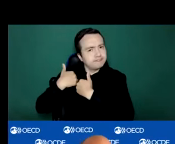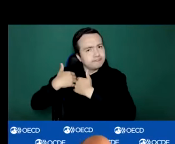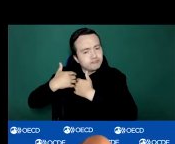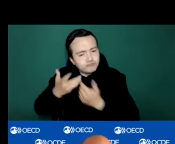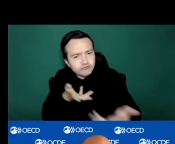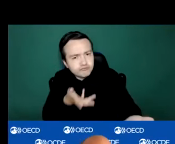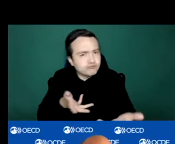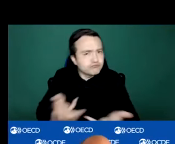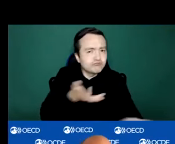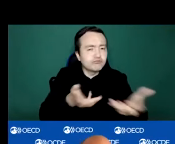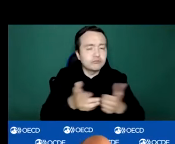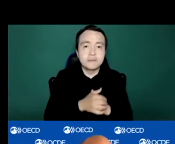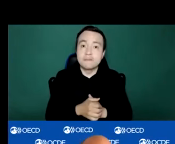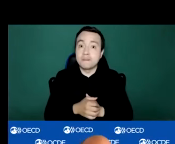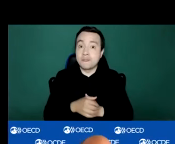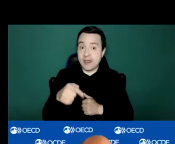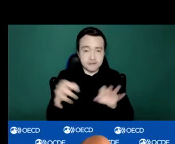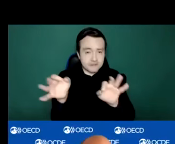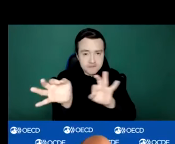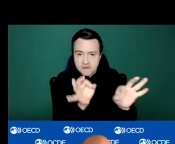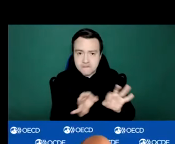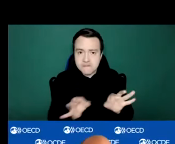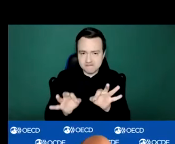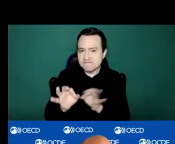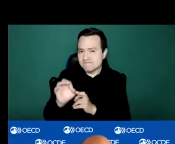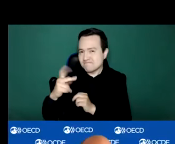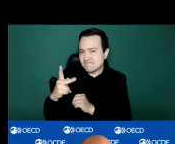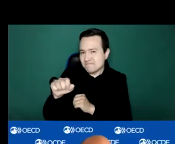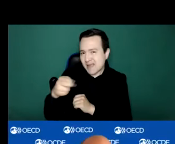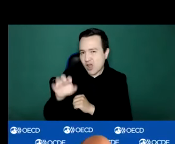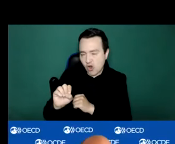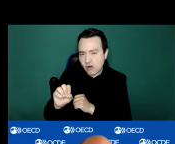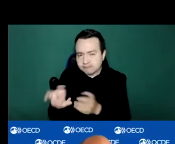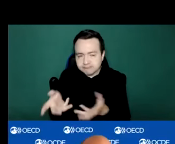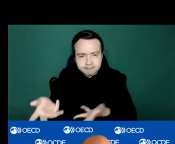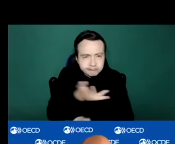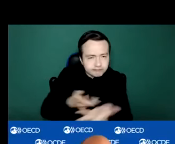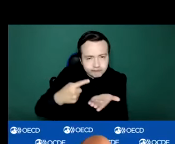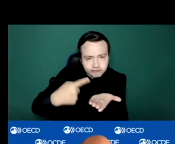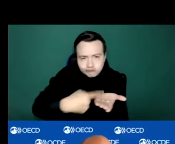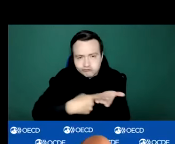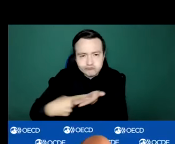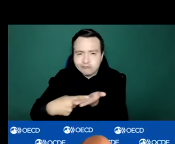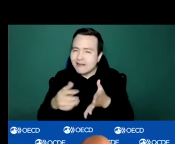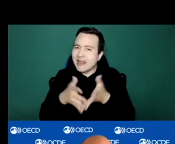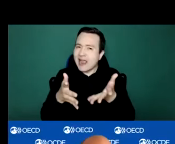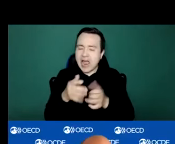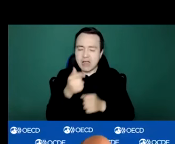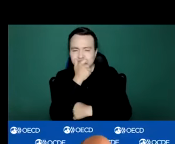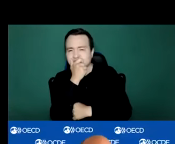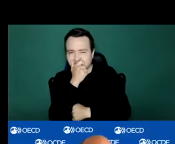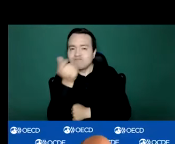organizada por la organización para comenzar realmente a reexaminar y ampliar nuestra visión acerca de la salud